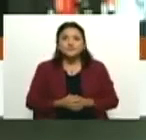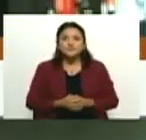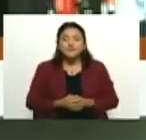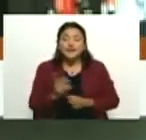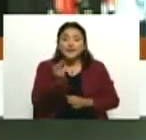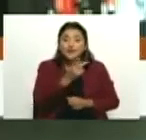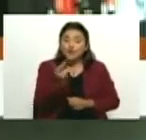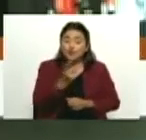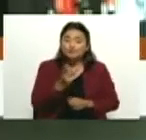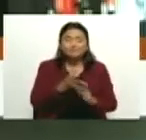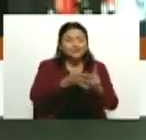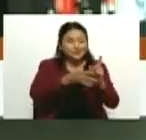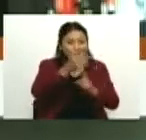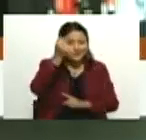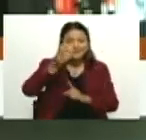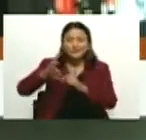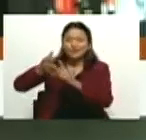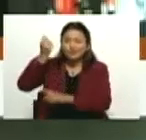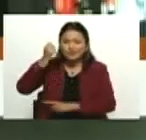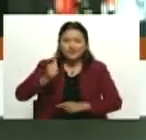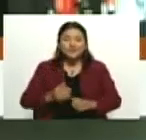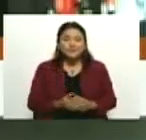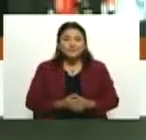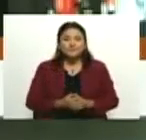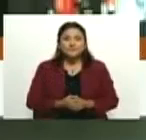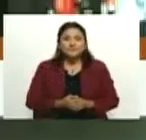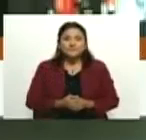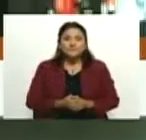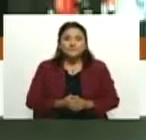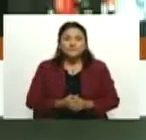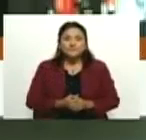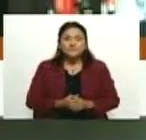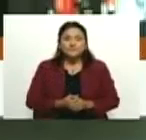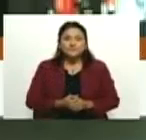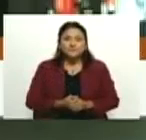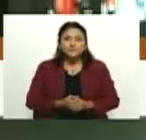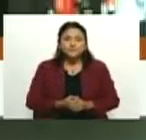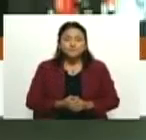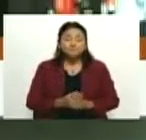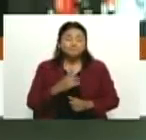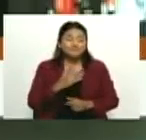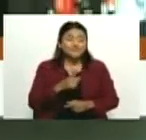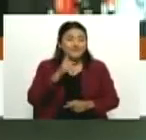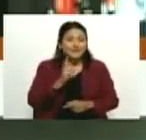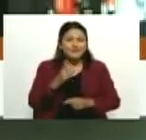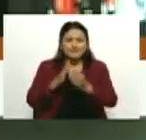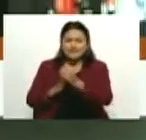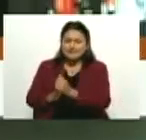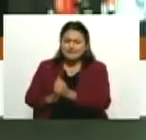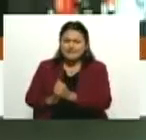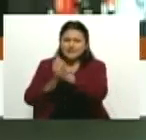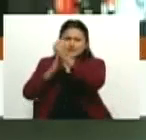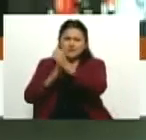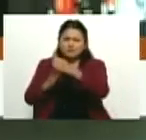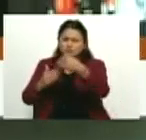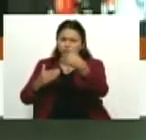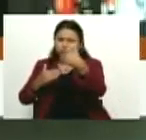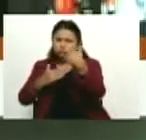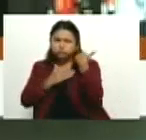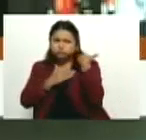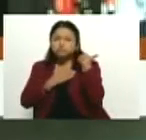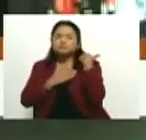ambas se dieron en esas condiciones. Tiene que haber un fuerte liderazgo para